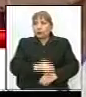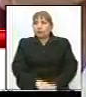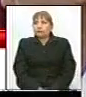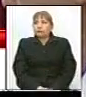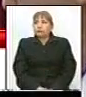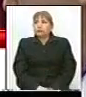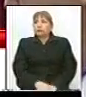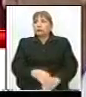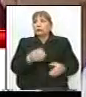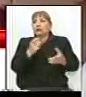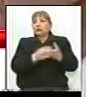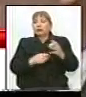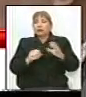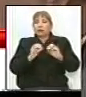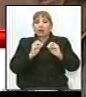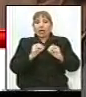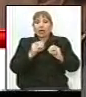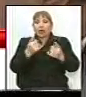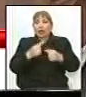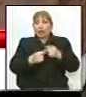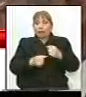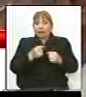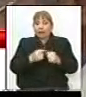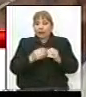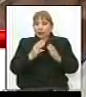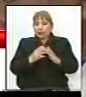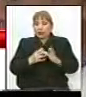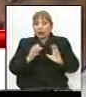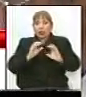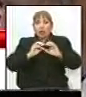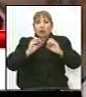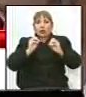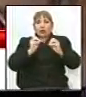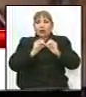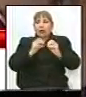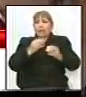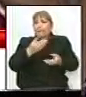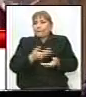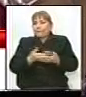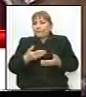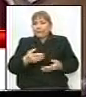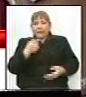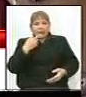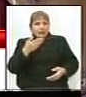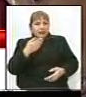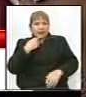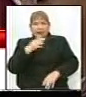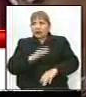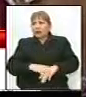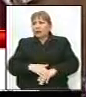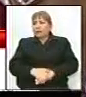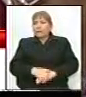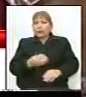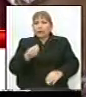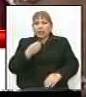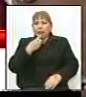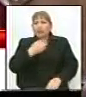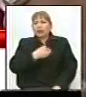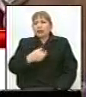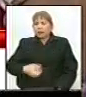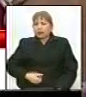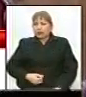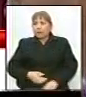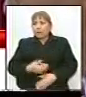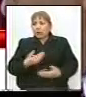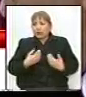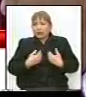también se ha realizado a la fecha alguna auditoría completa respecto a esas denuncias. ¿Por qué, presidente? Porque